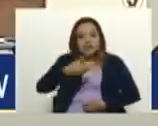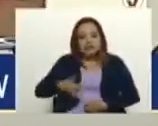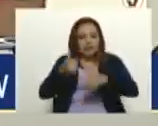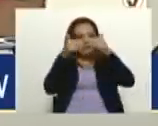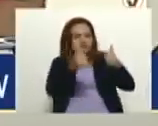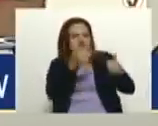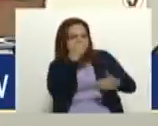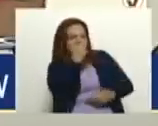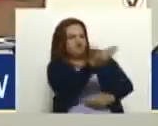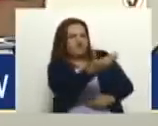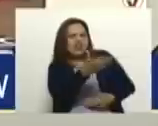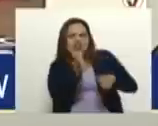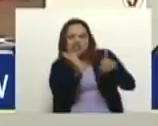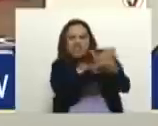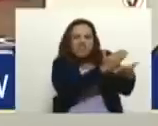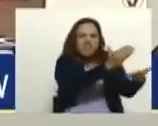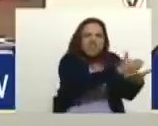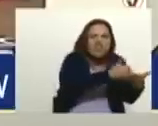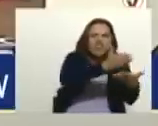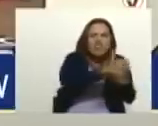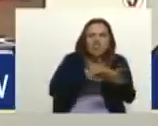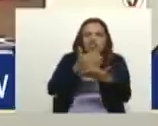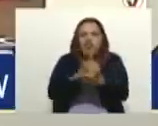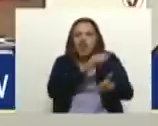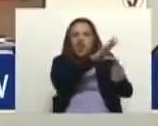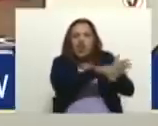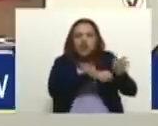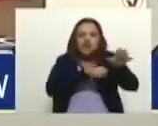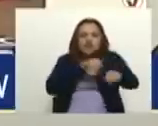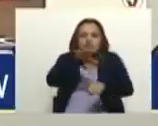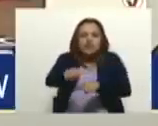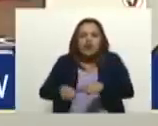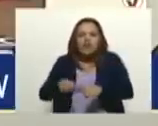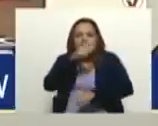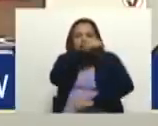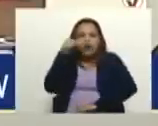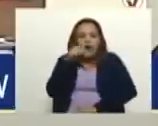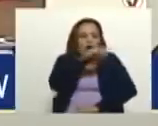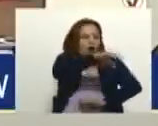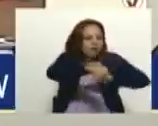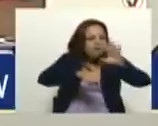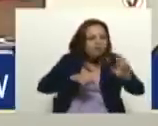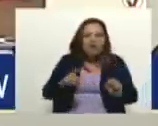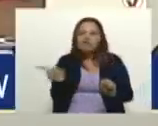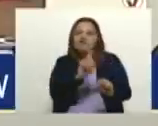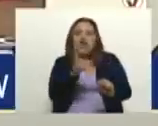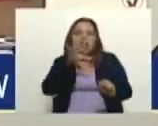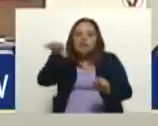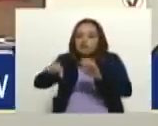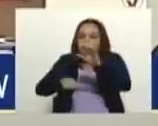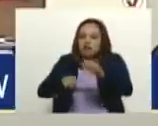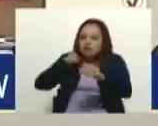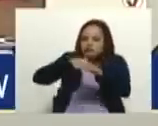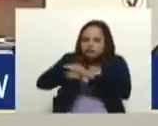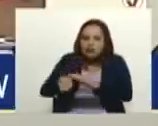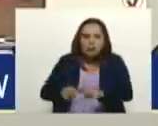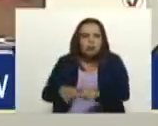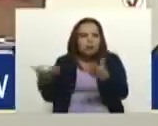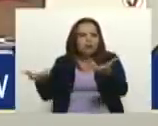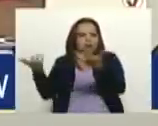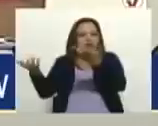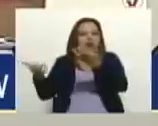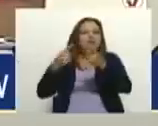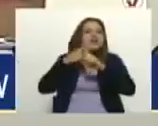comienza el decomiso, la incautación de droga, de submarinos,